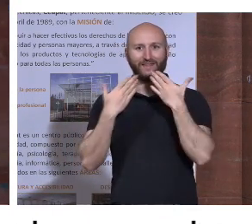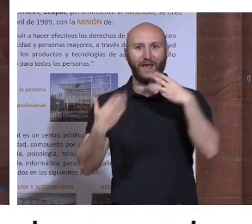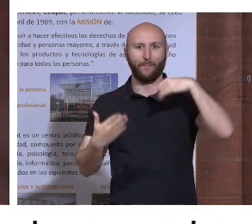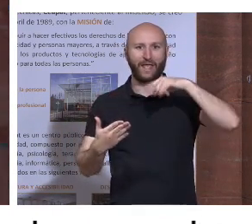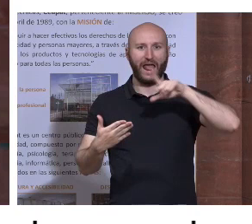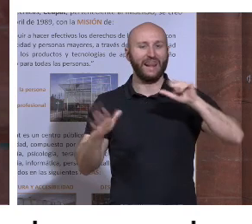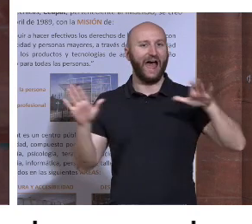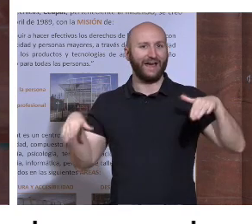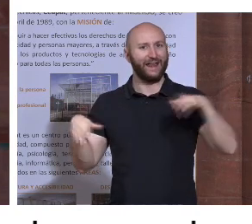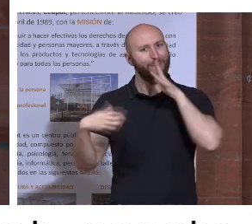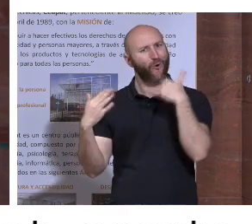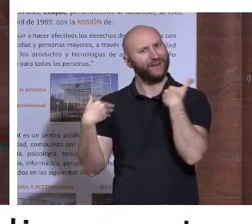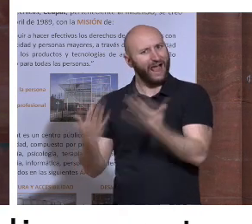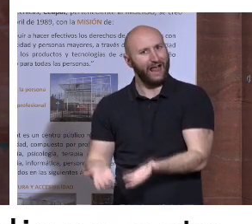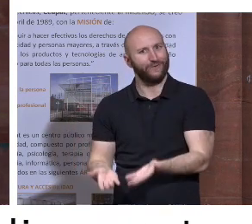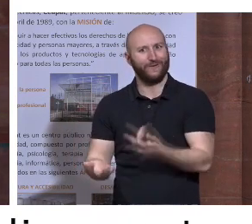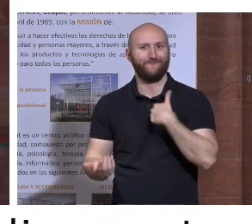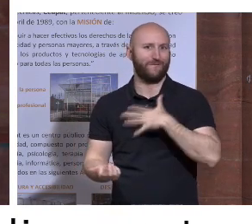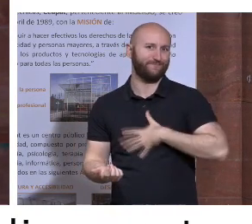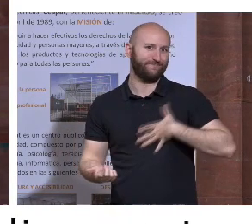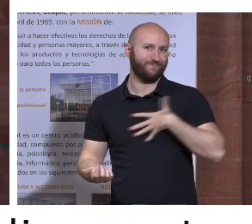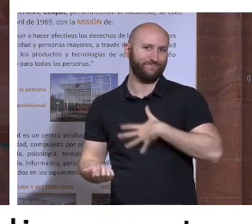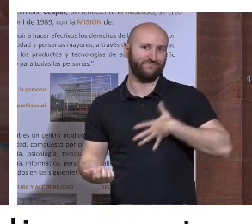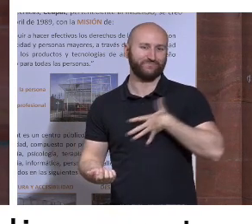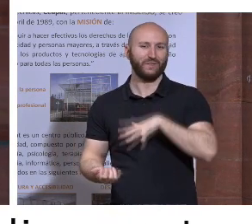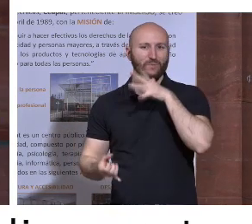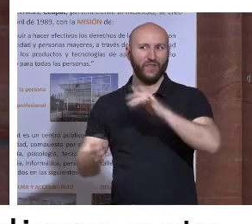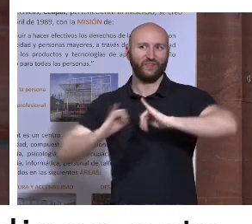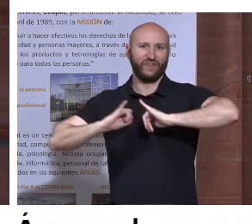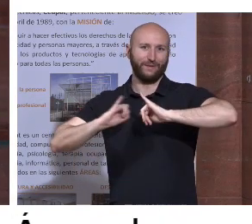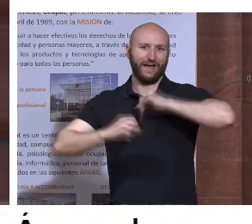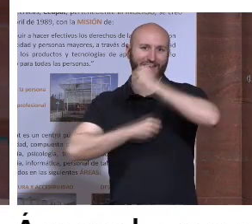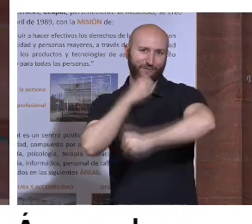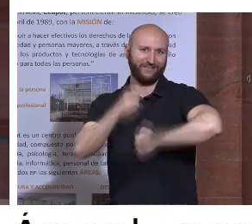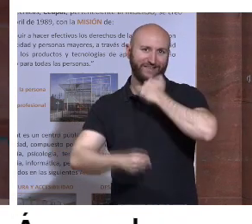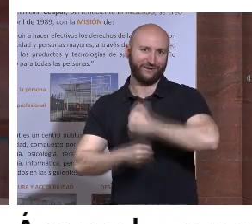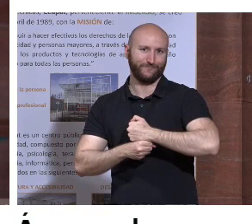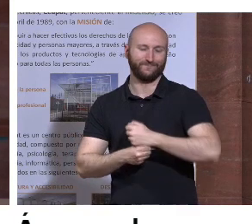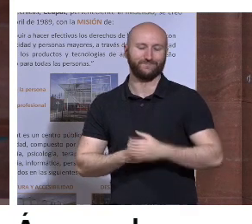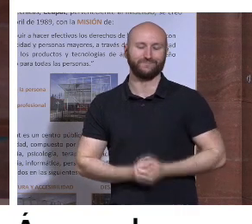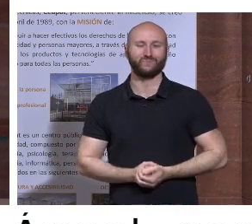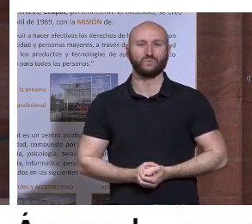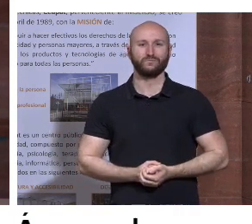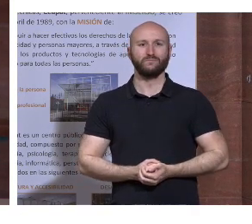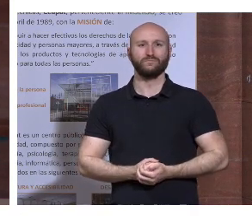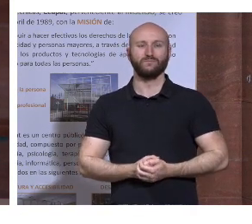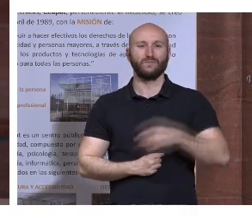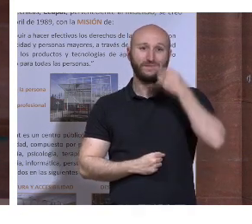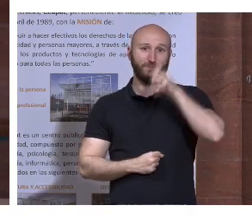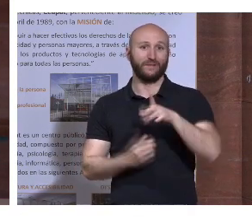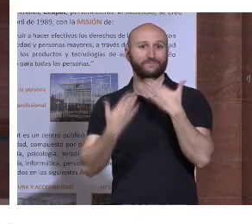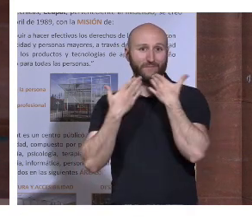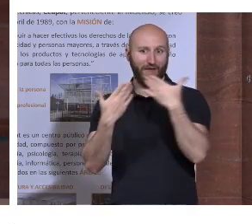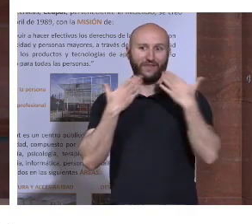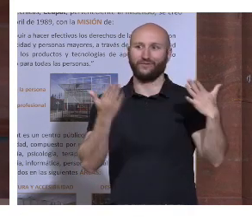regalo, que de verdad estoy encantada de celebrar este aniversario. También muchísimas gracias a todos